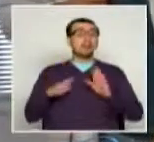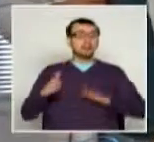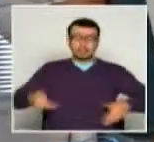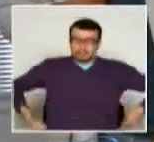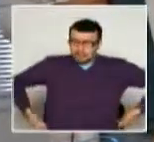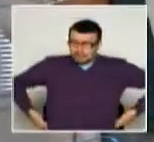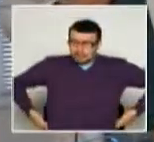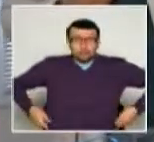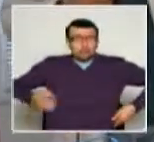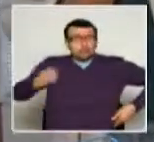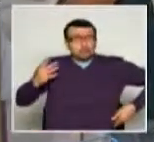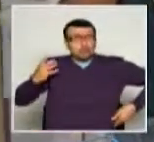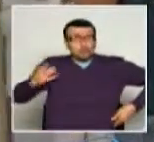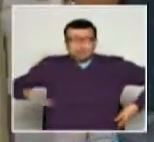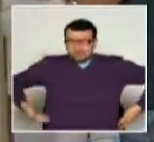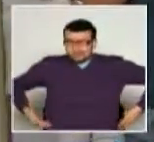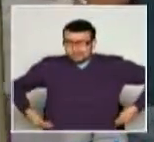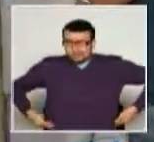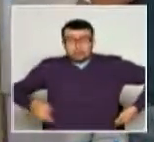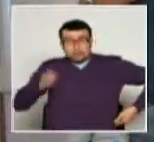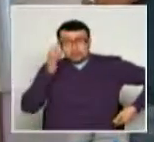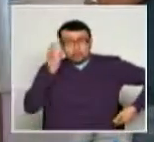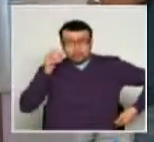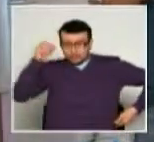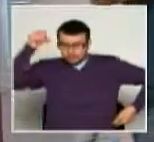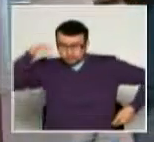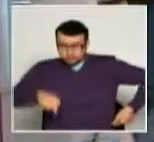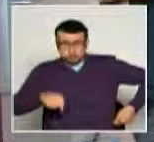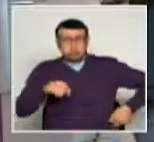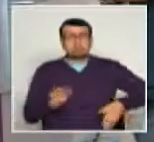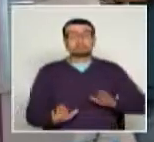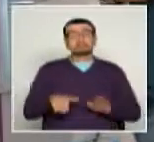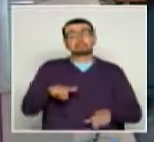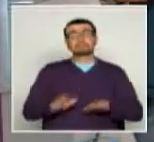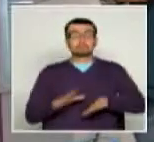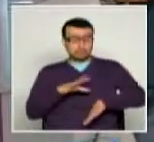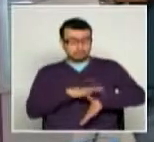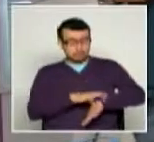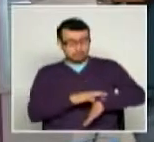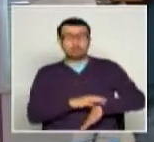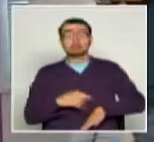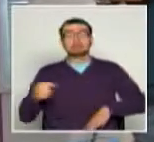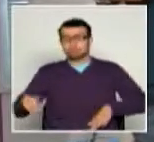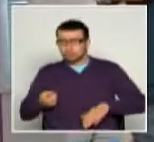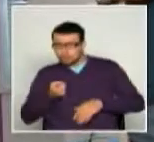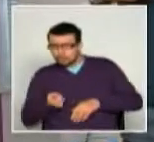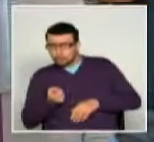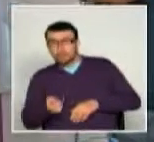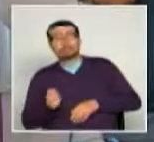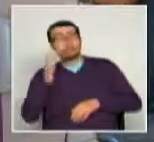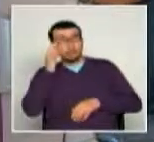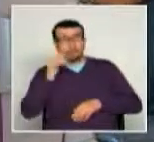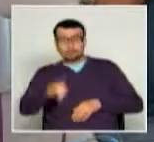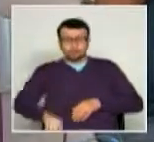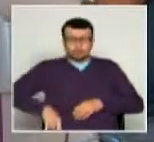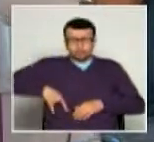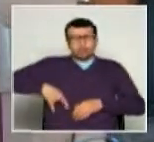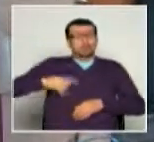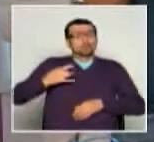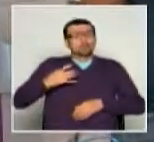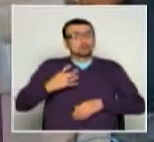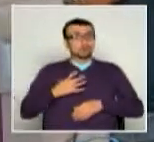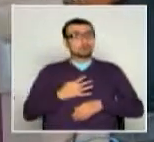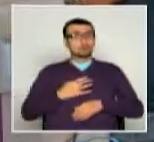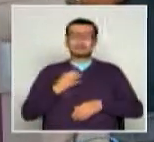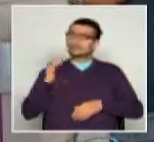ubicado en parte de un tobillo o parte de la región cervical. Entonces, siempre que trabajemos